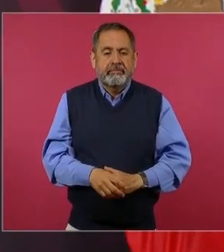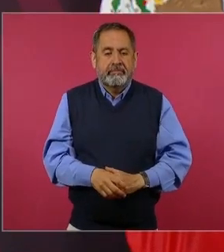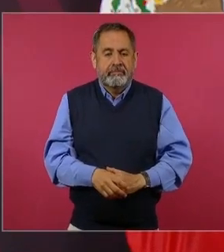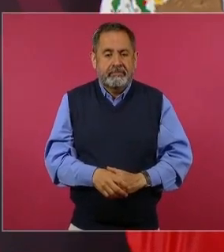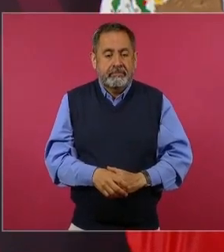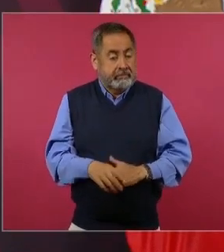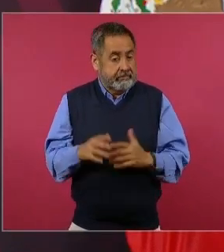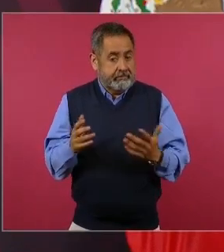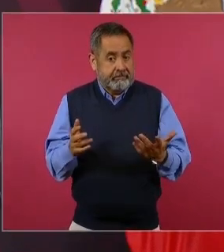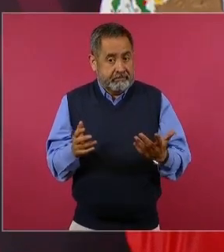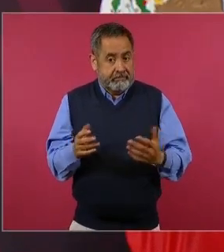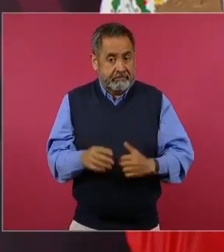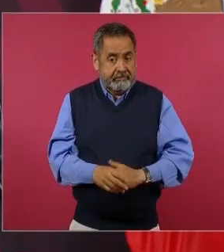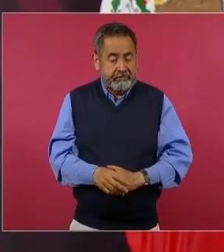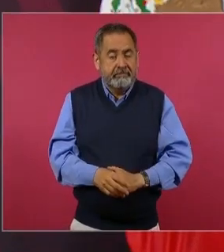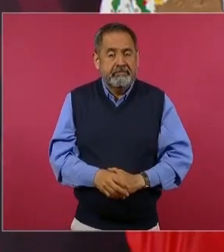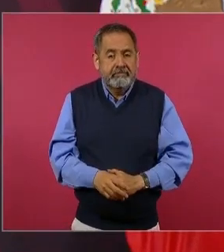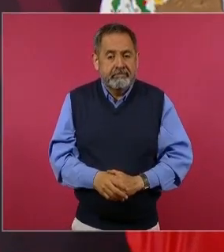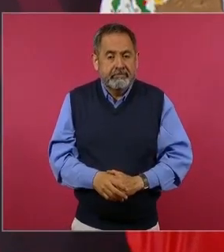¿O todavía